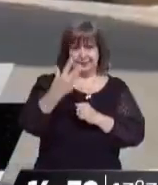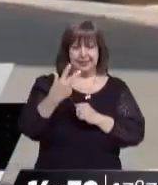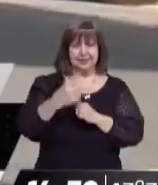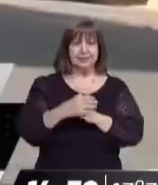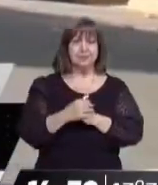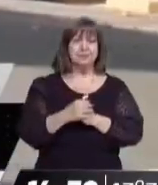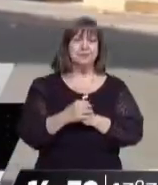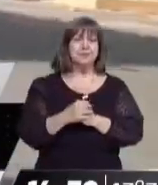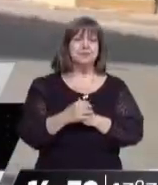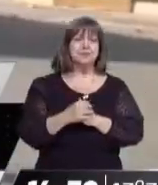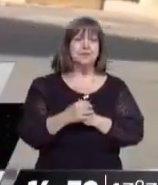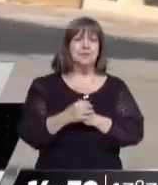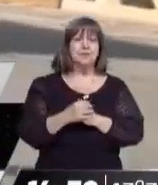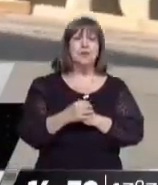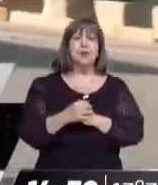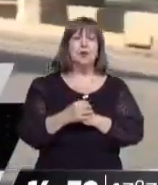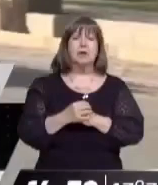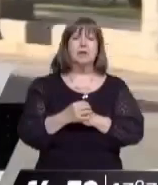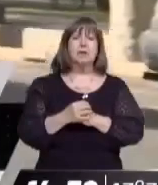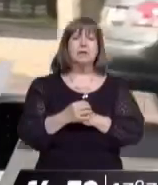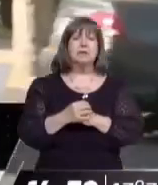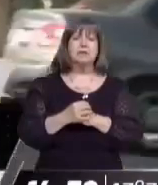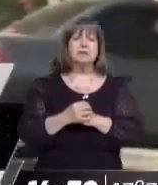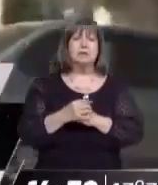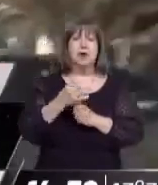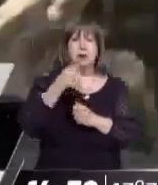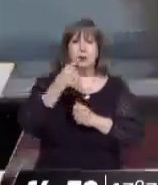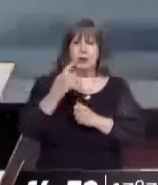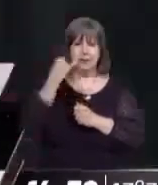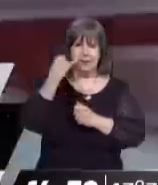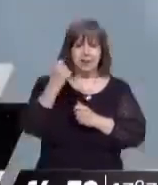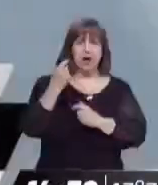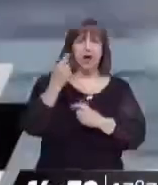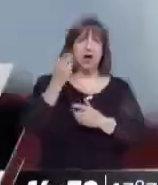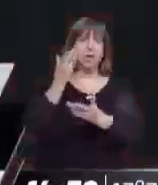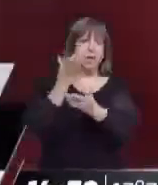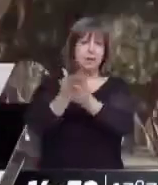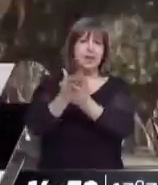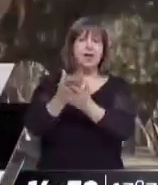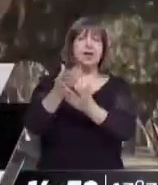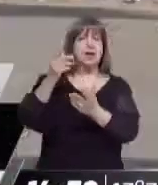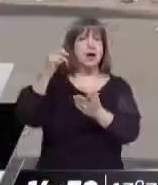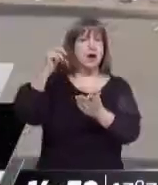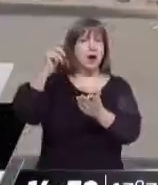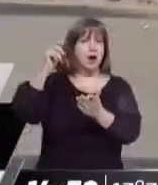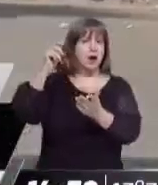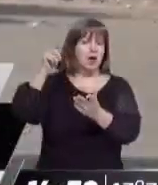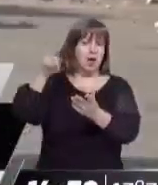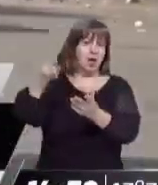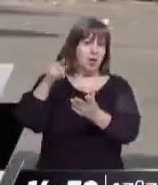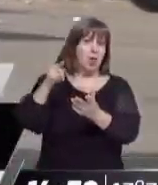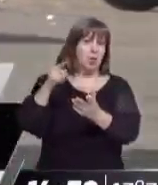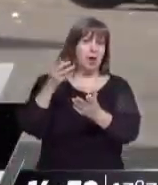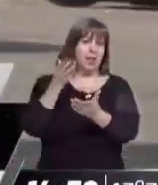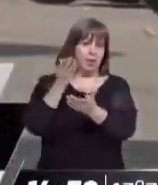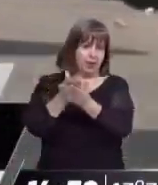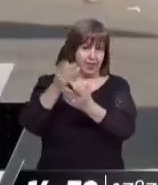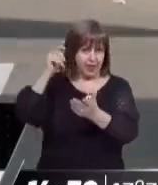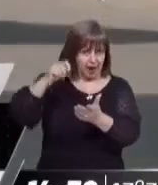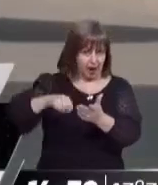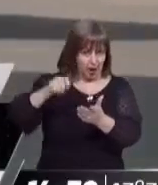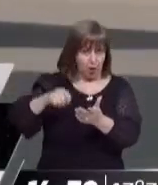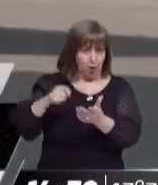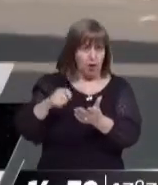¿Pueden recurrir el fallo los sancionados? Tienen el derecho de hacerlo. Nosotros